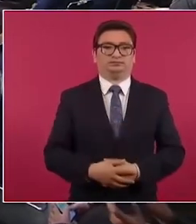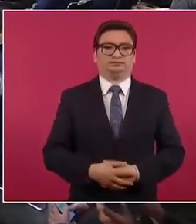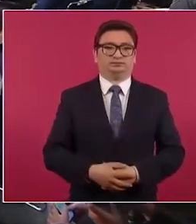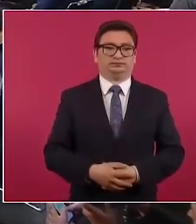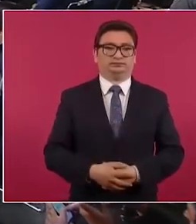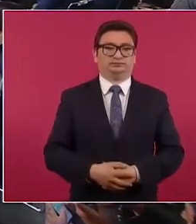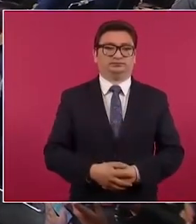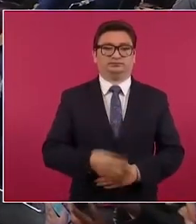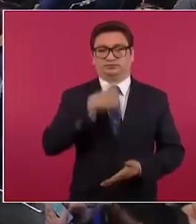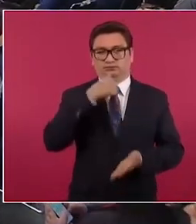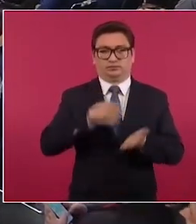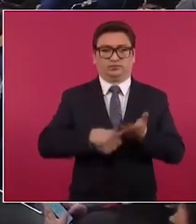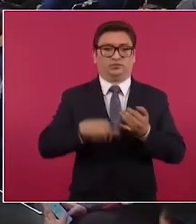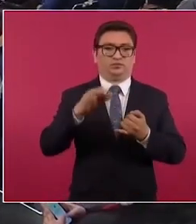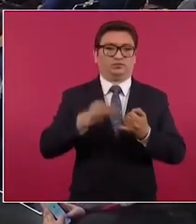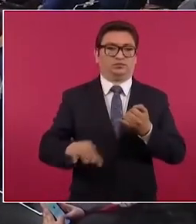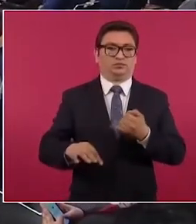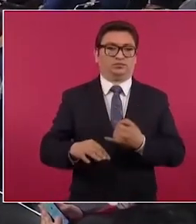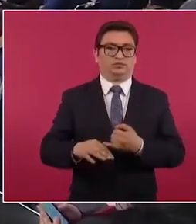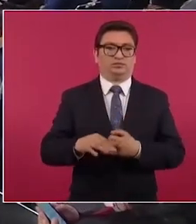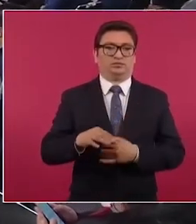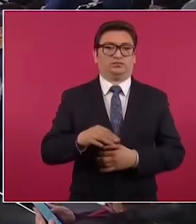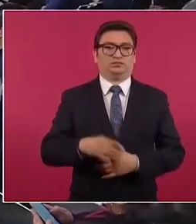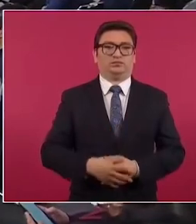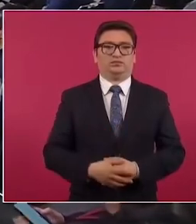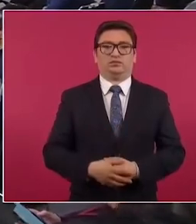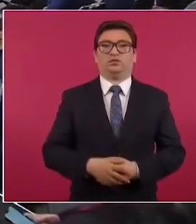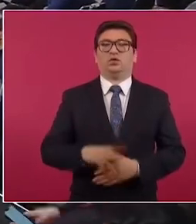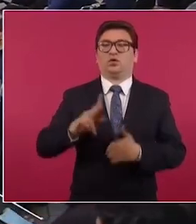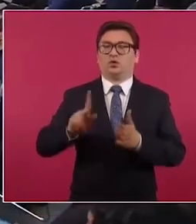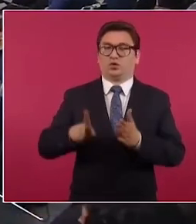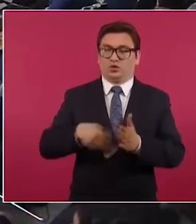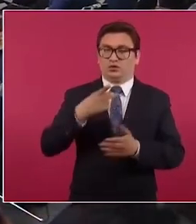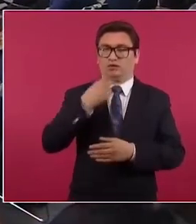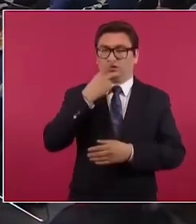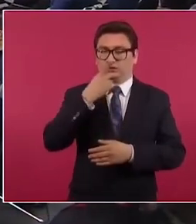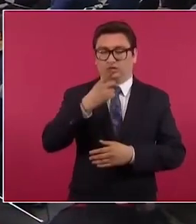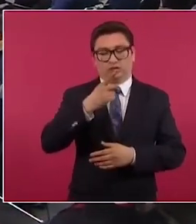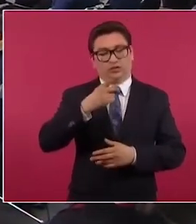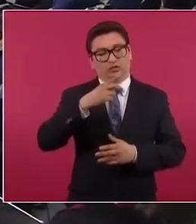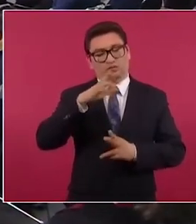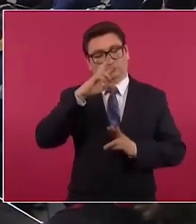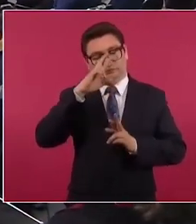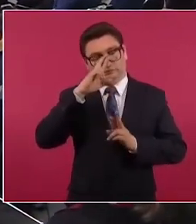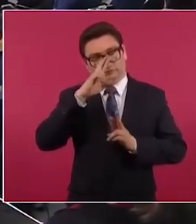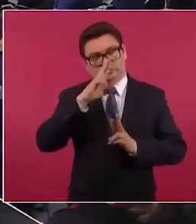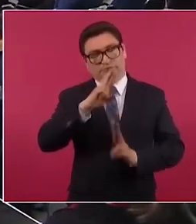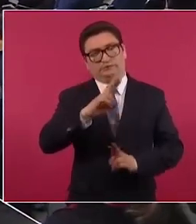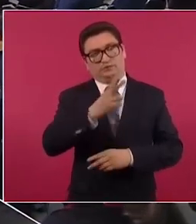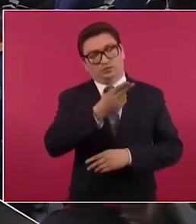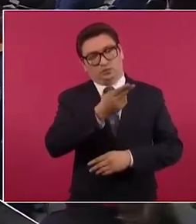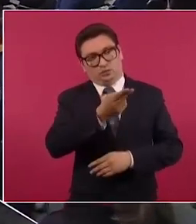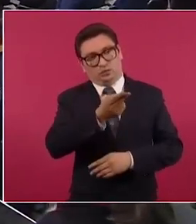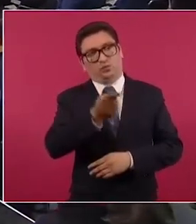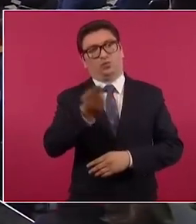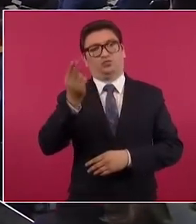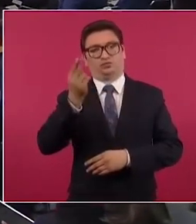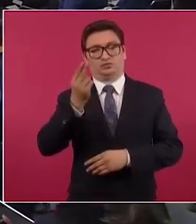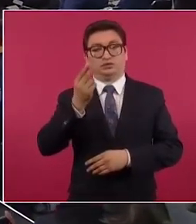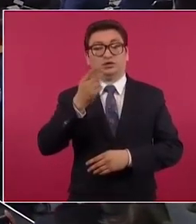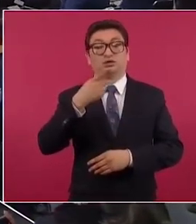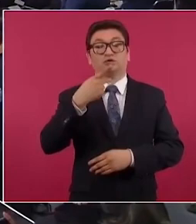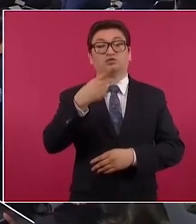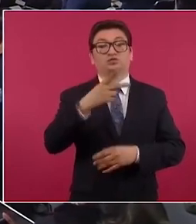Es el fin de la carta. Le reitero mi más profundo respeto por usted y por la